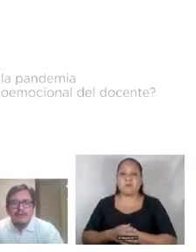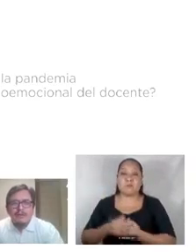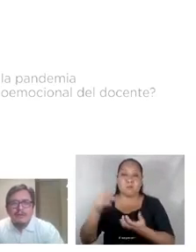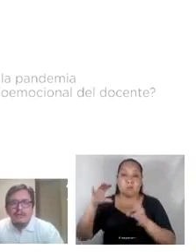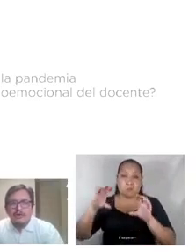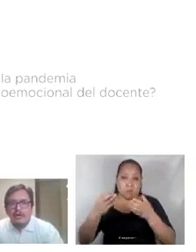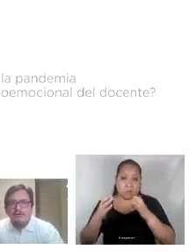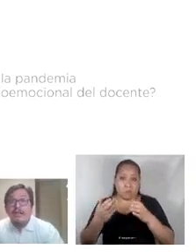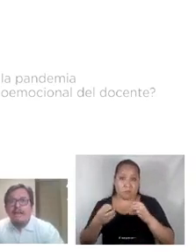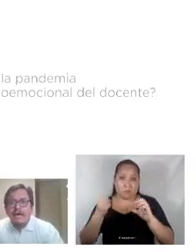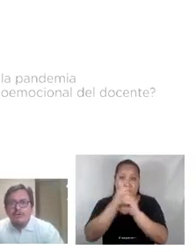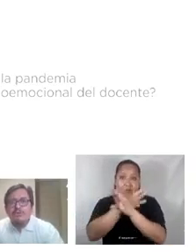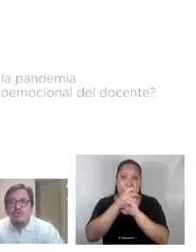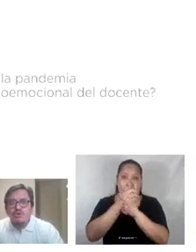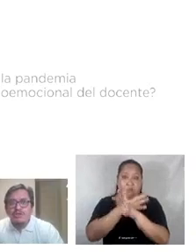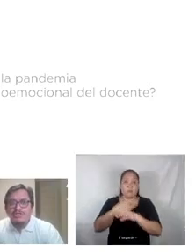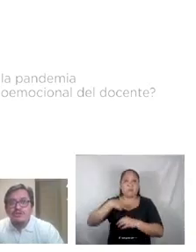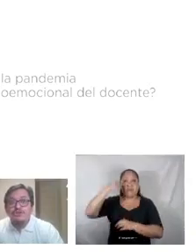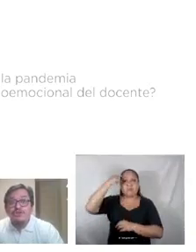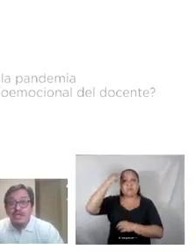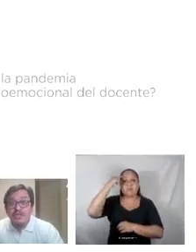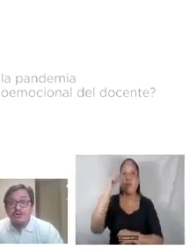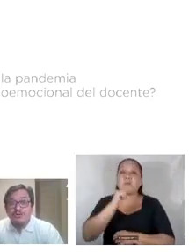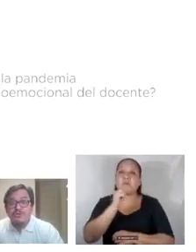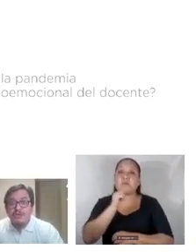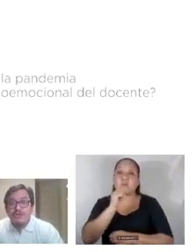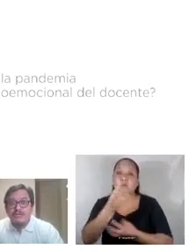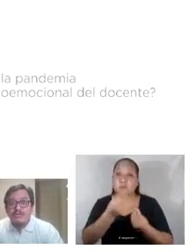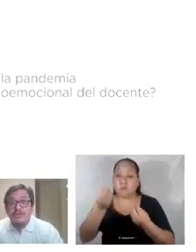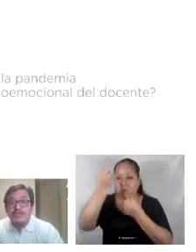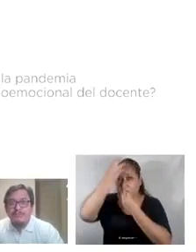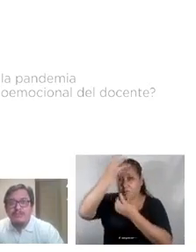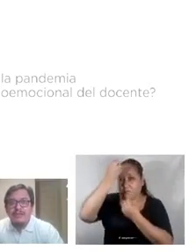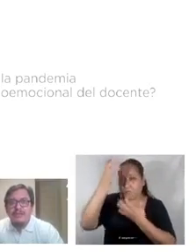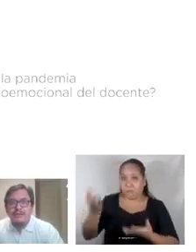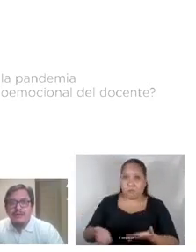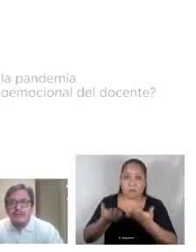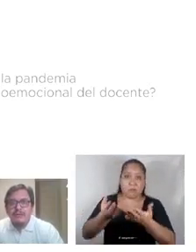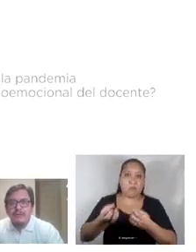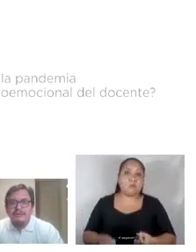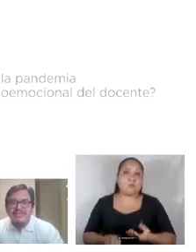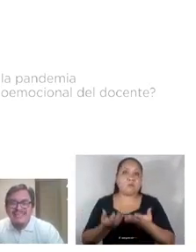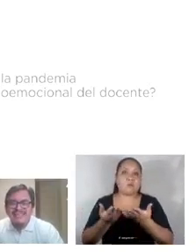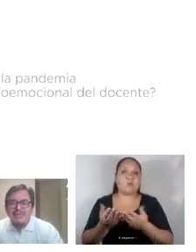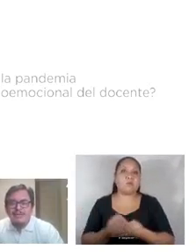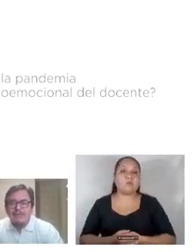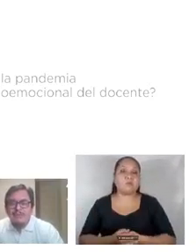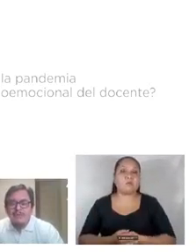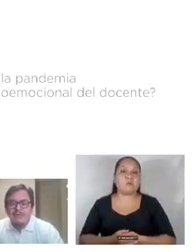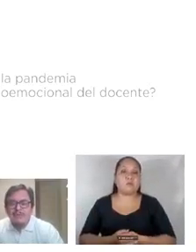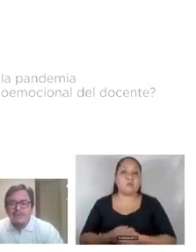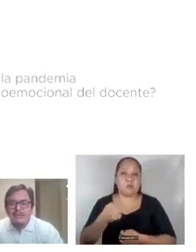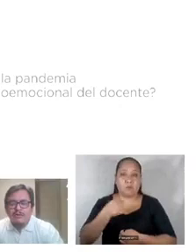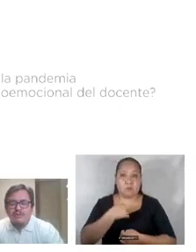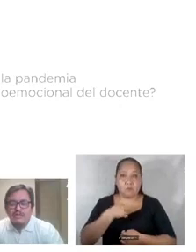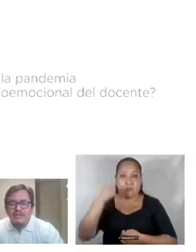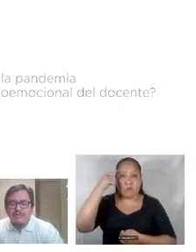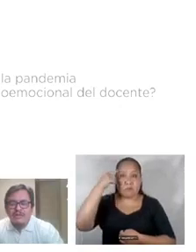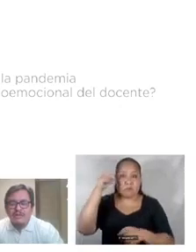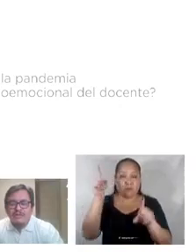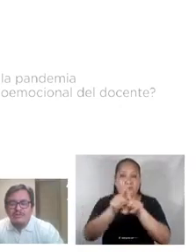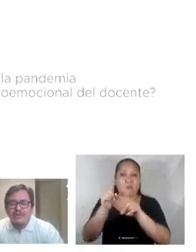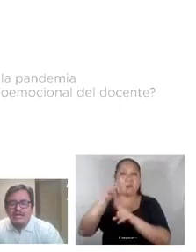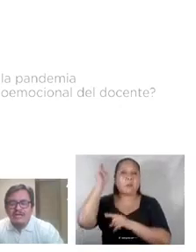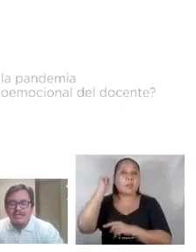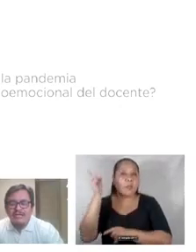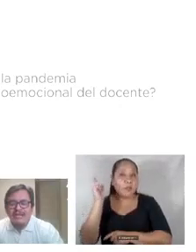virtual y creo que ha faltado mucho de esos contenidos que se puedan transmitir. Y además que también el